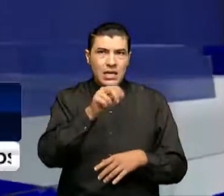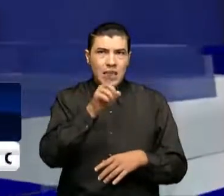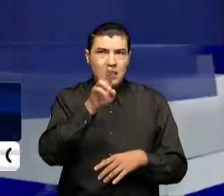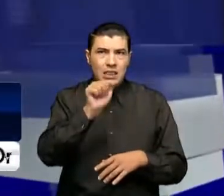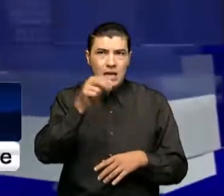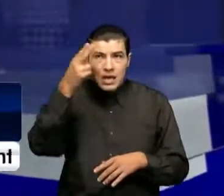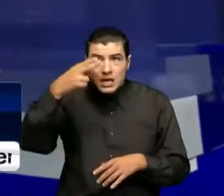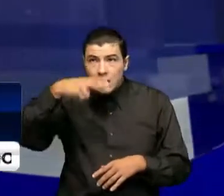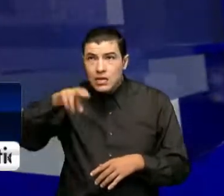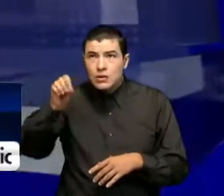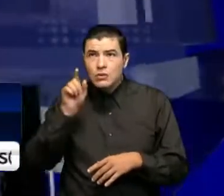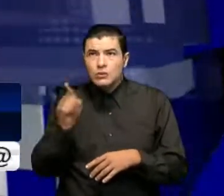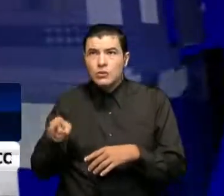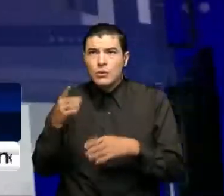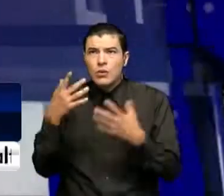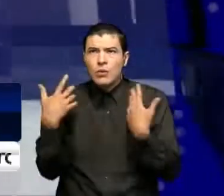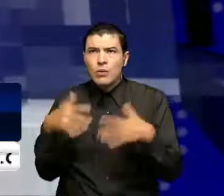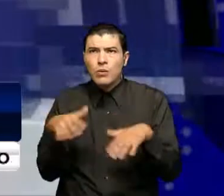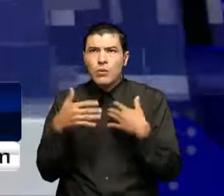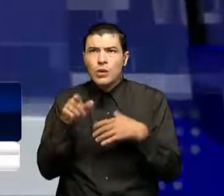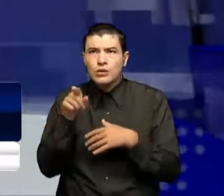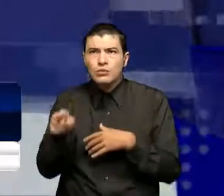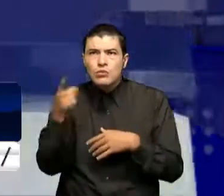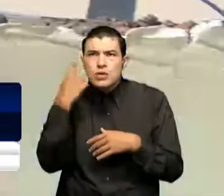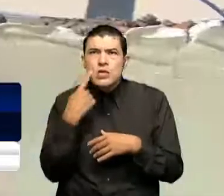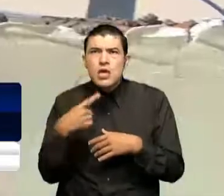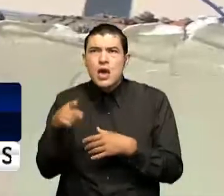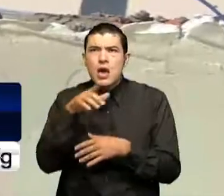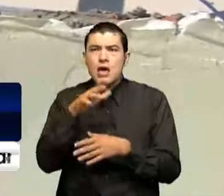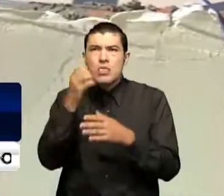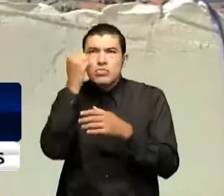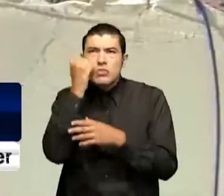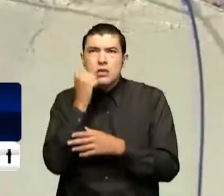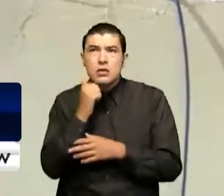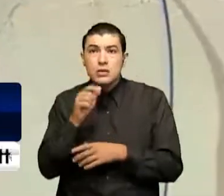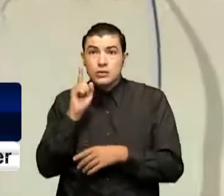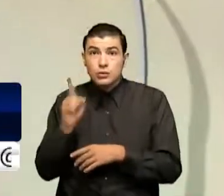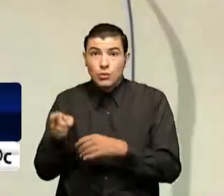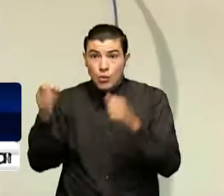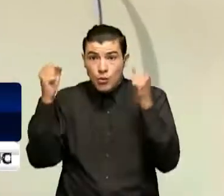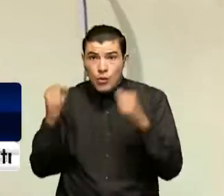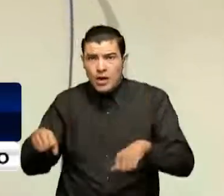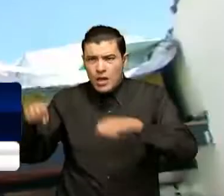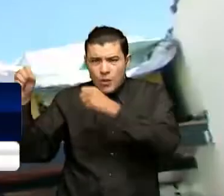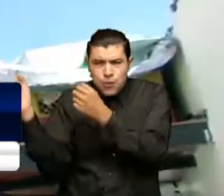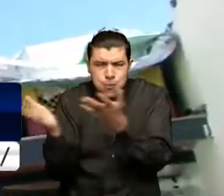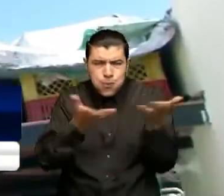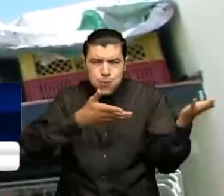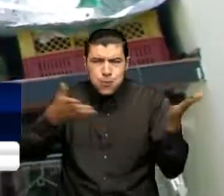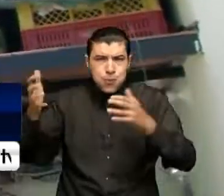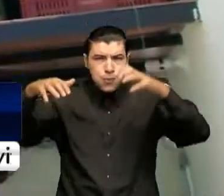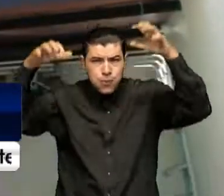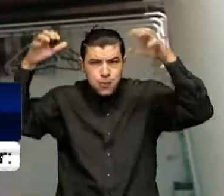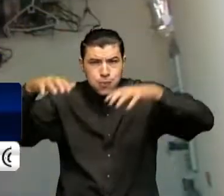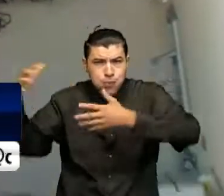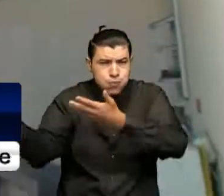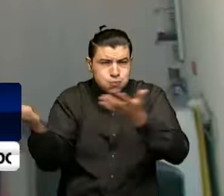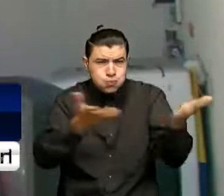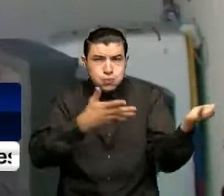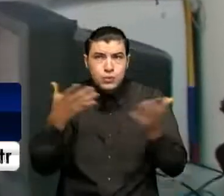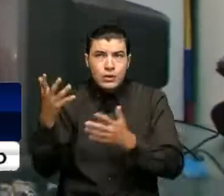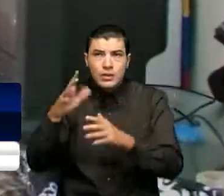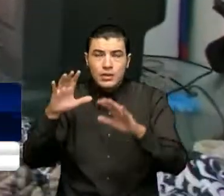estaban en casa vivieron el día más triste de su vida a esa hora los fuertes vientos y las lluvias que caían en bucaramanga